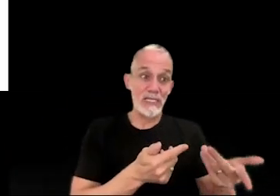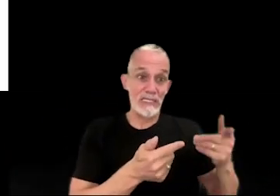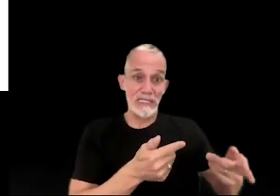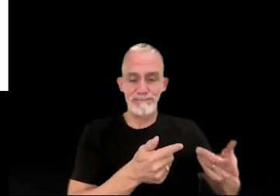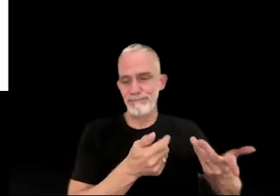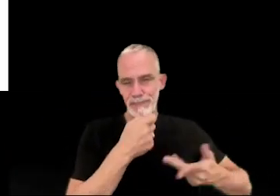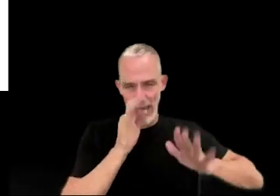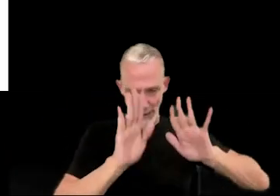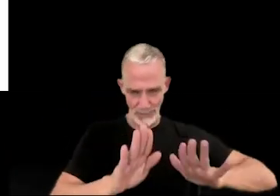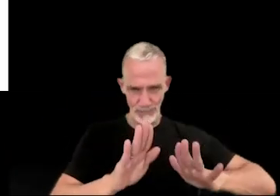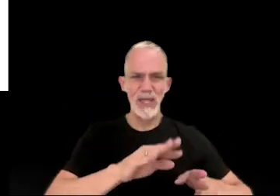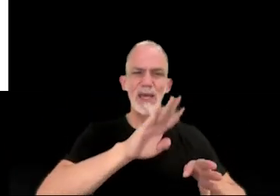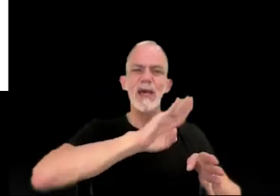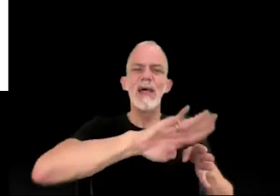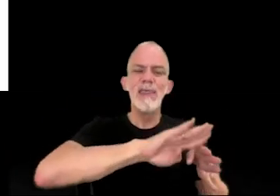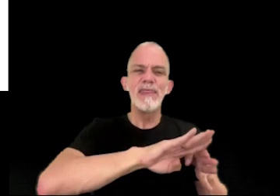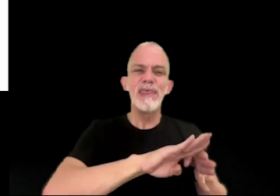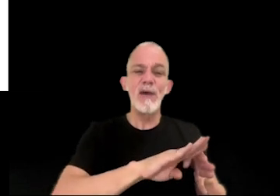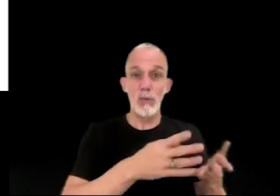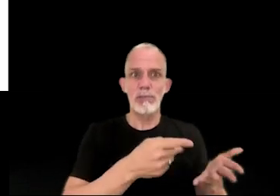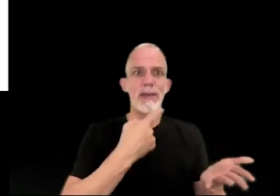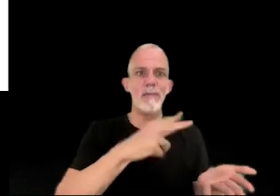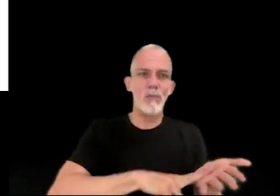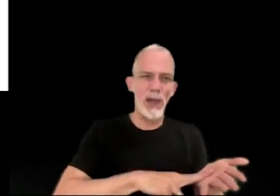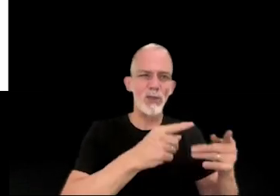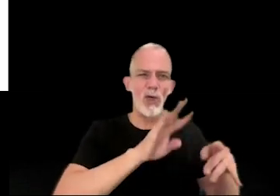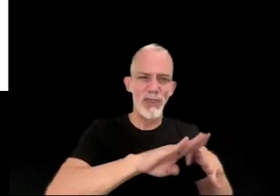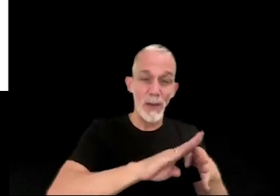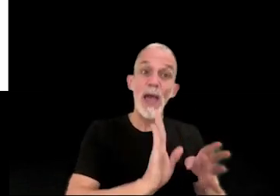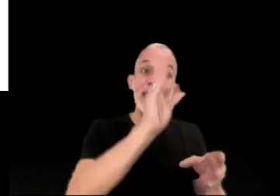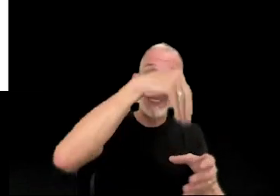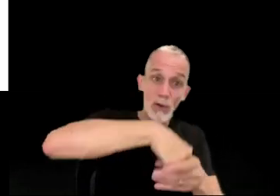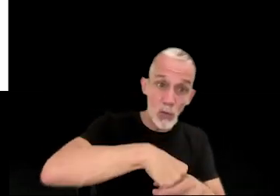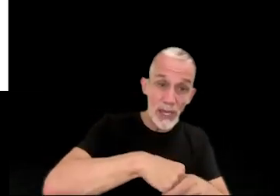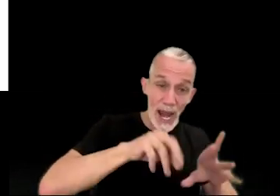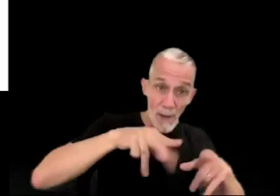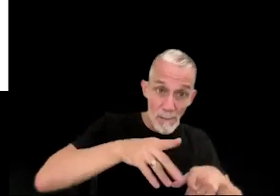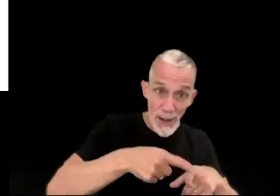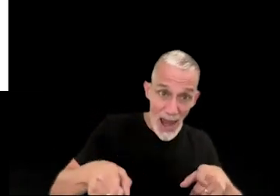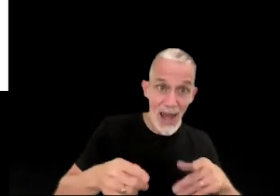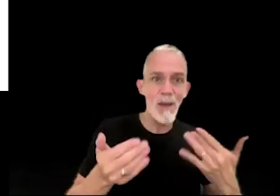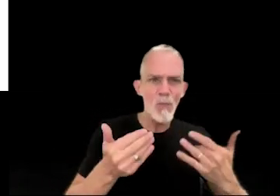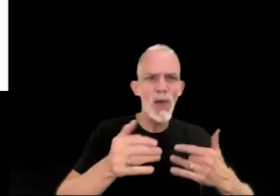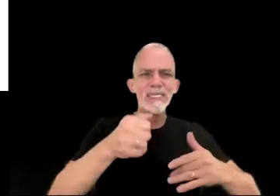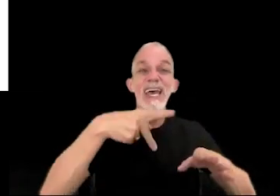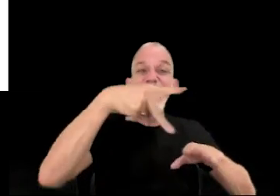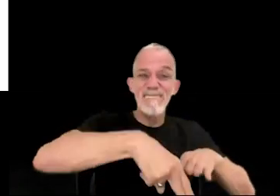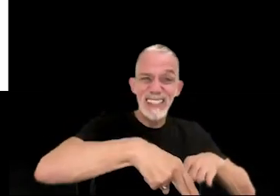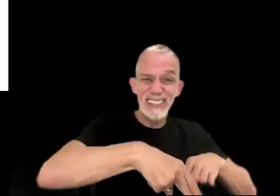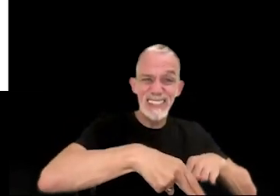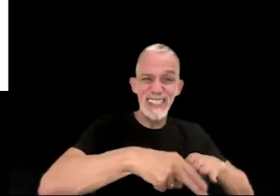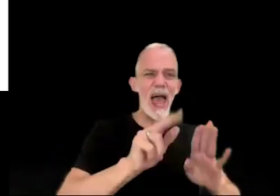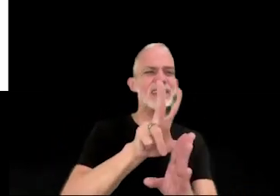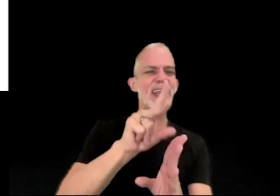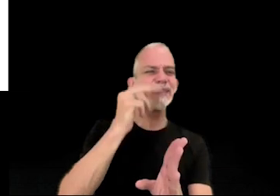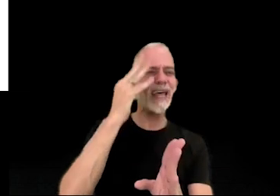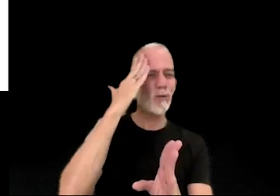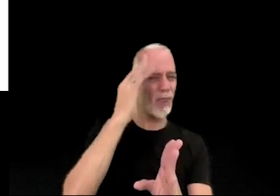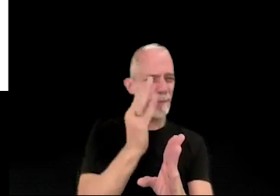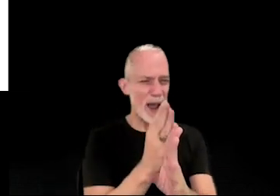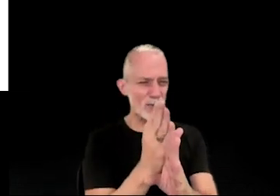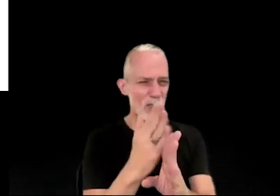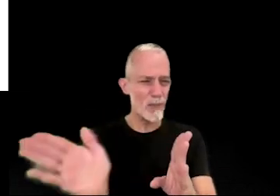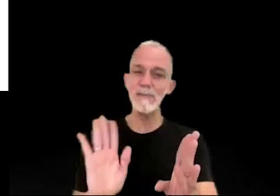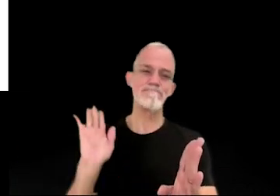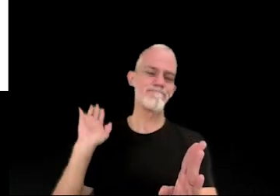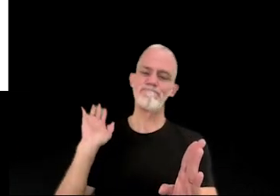situémonos en la obligación. Si la obligación es susceptible de ser incluida en el plan, si está vencida luego del 31 del 3, no